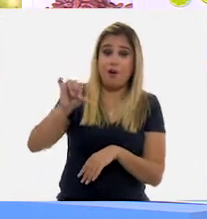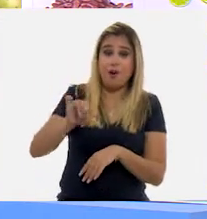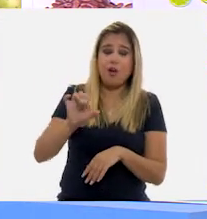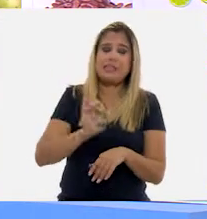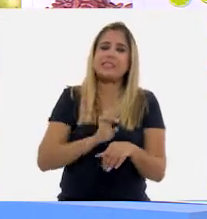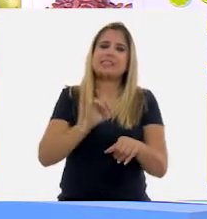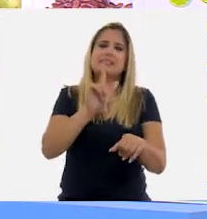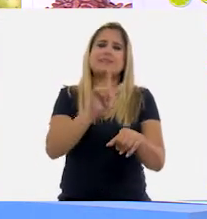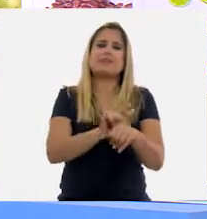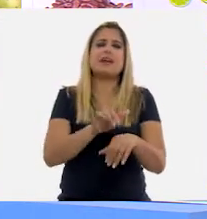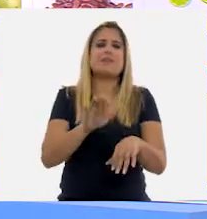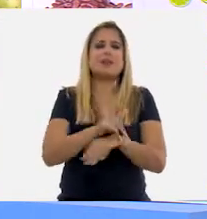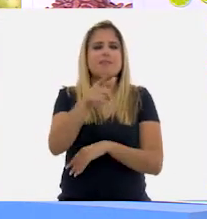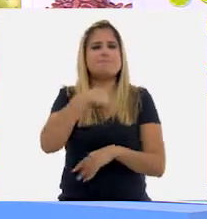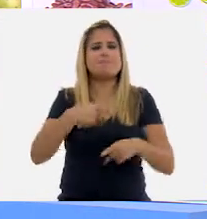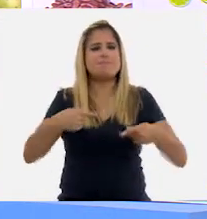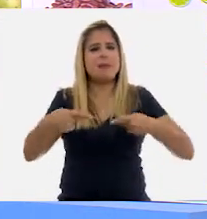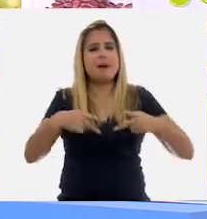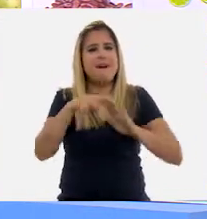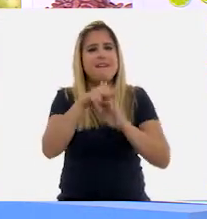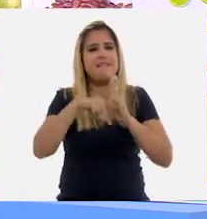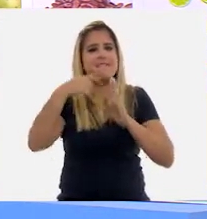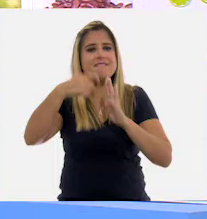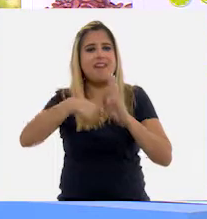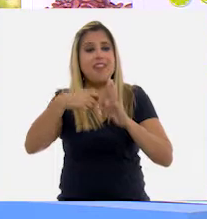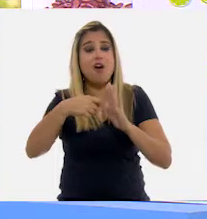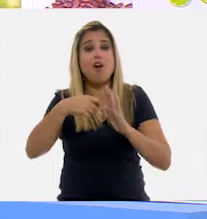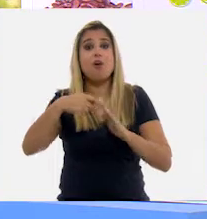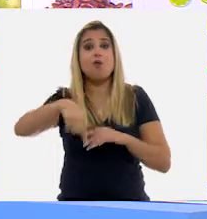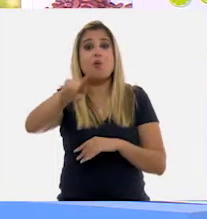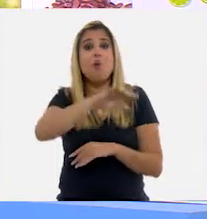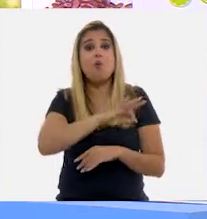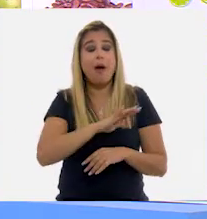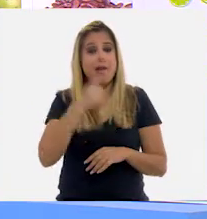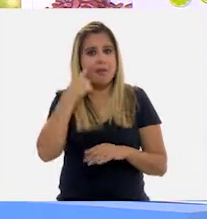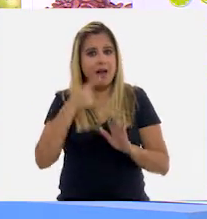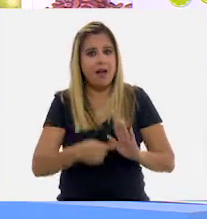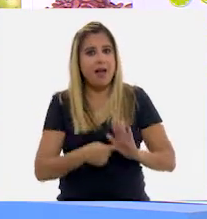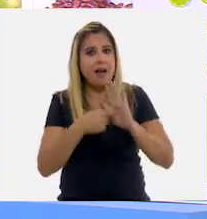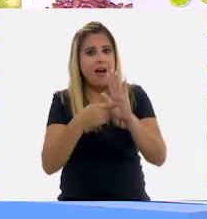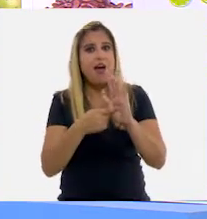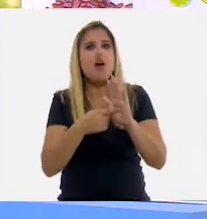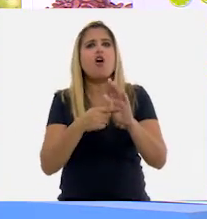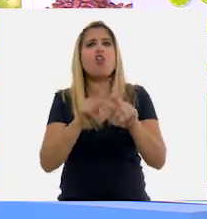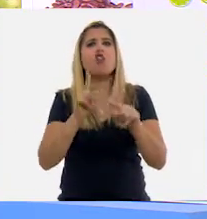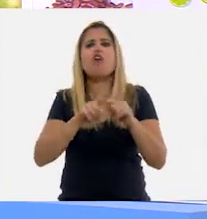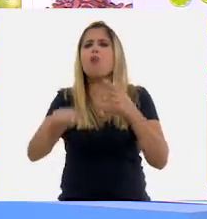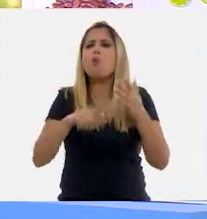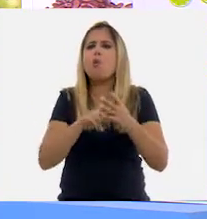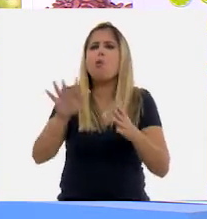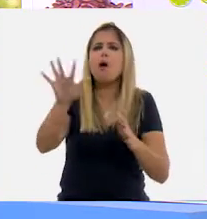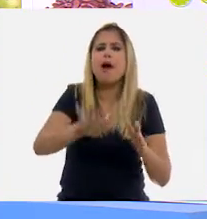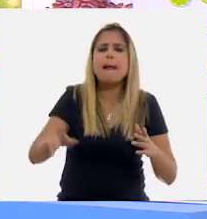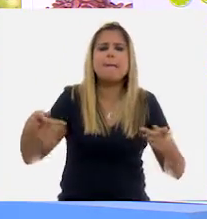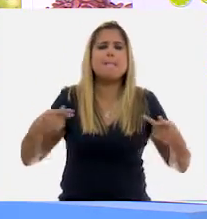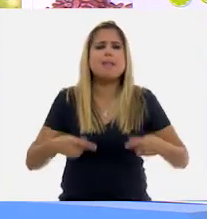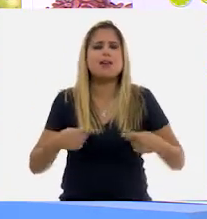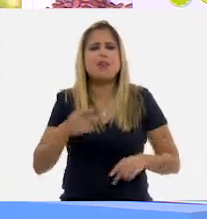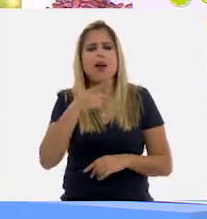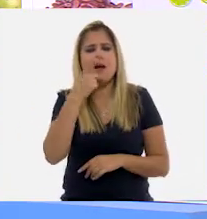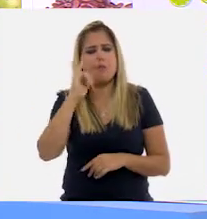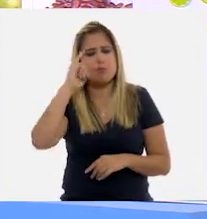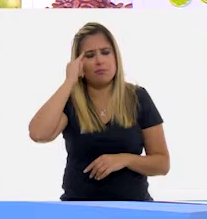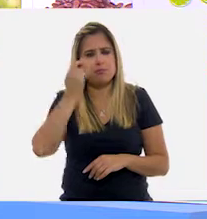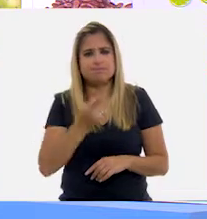día muy especial porque les preparé un video en el cual les voy a mostrar dónde nos ubicamos todas las personas que hablamos